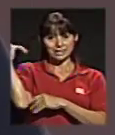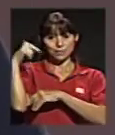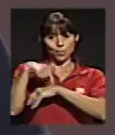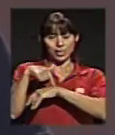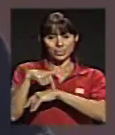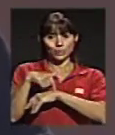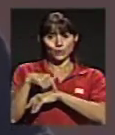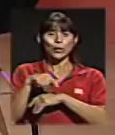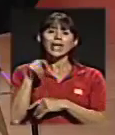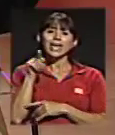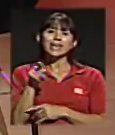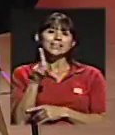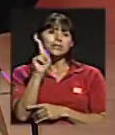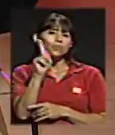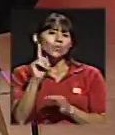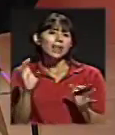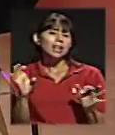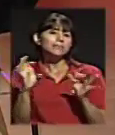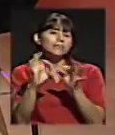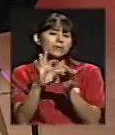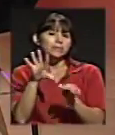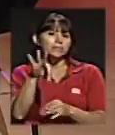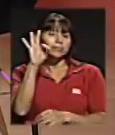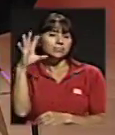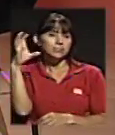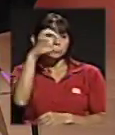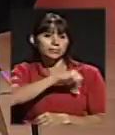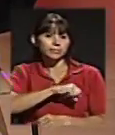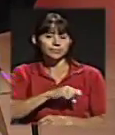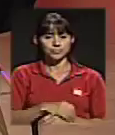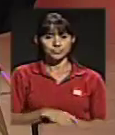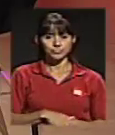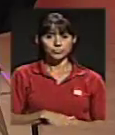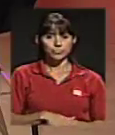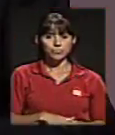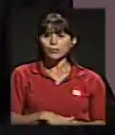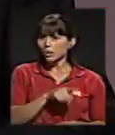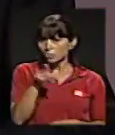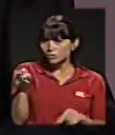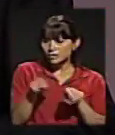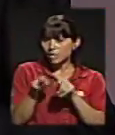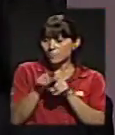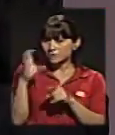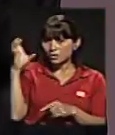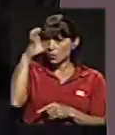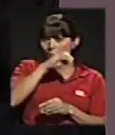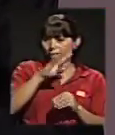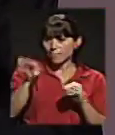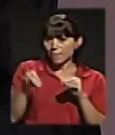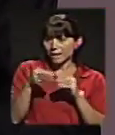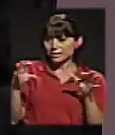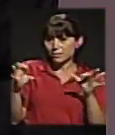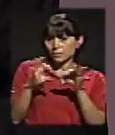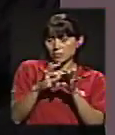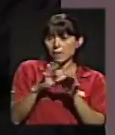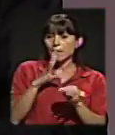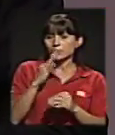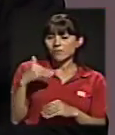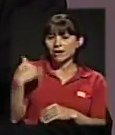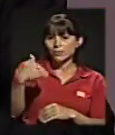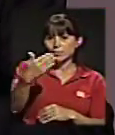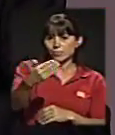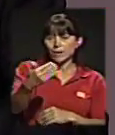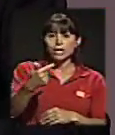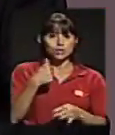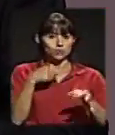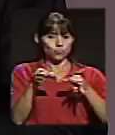vinculaciones que logramos detectar. Y hay más que ustedes encontraron, en las que precisamente vamos a hablar en el siguiente bloque. Hago la